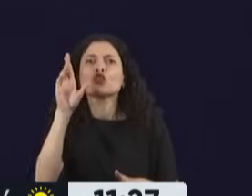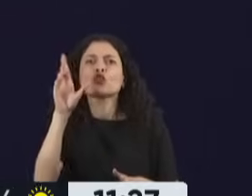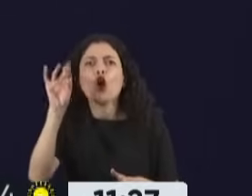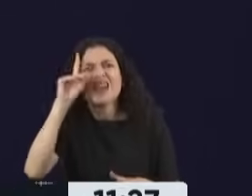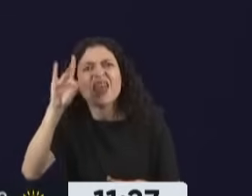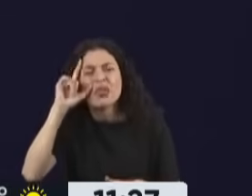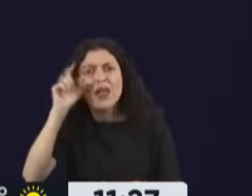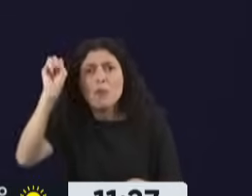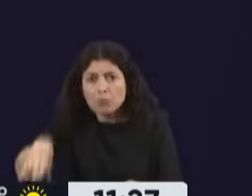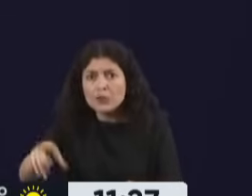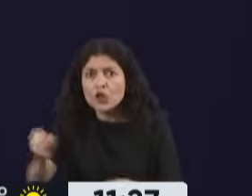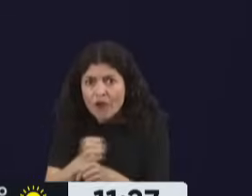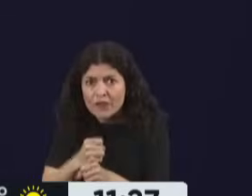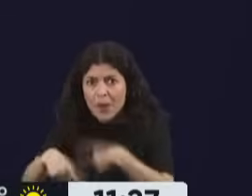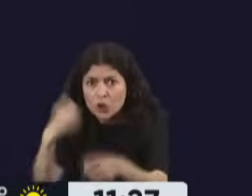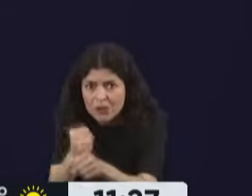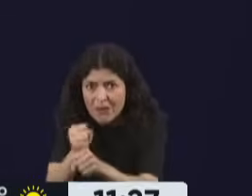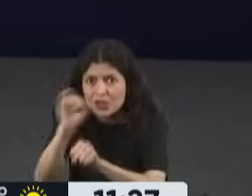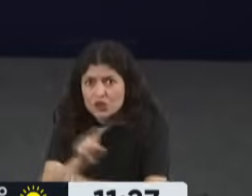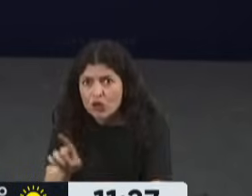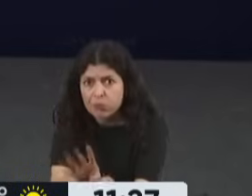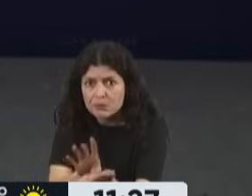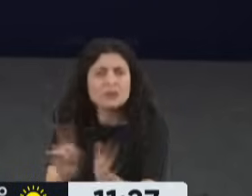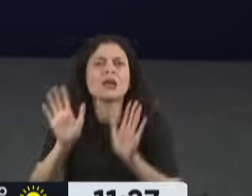Sí. Por nada. Última pregunta.